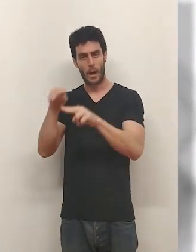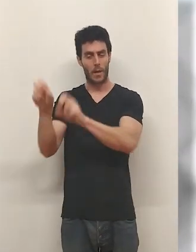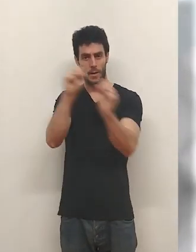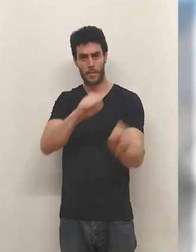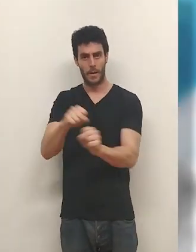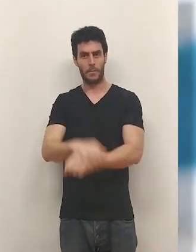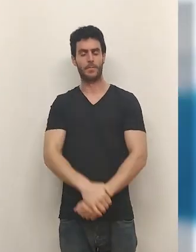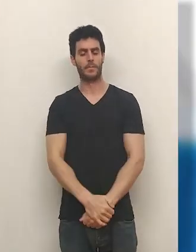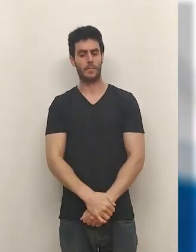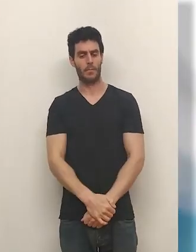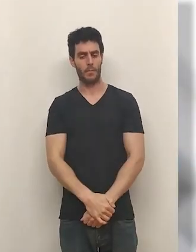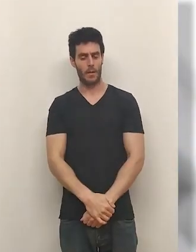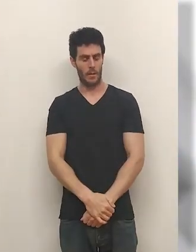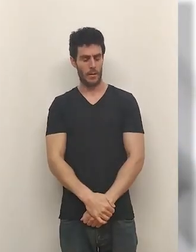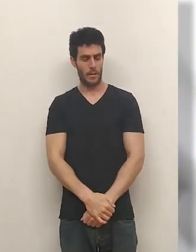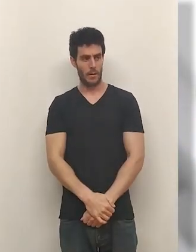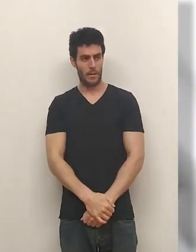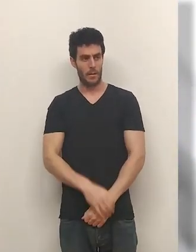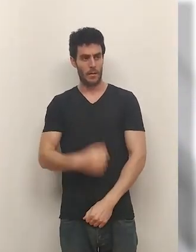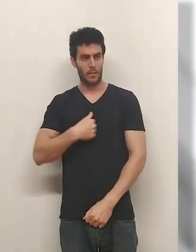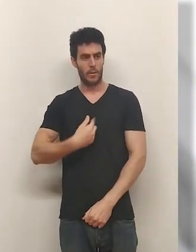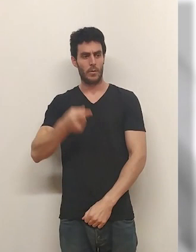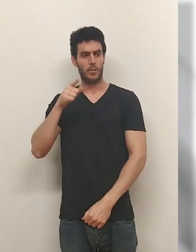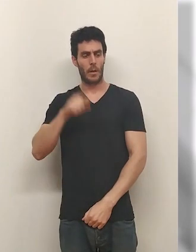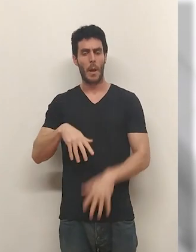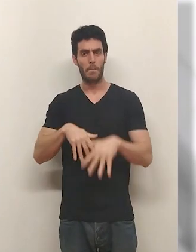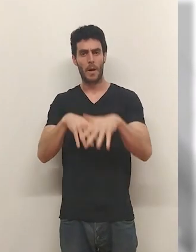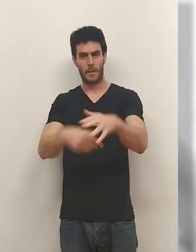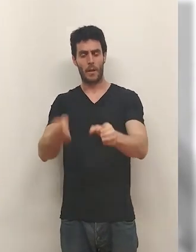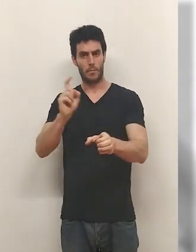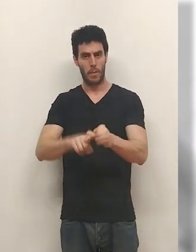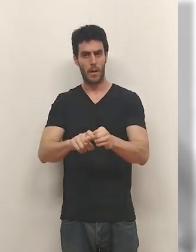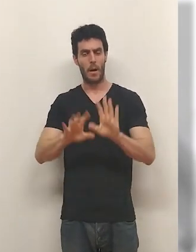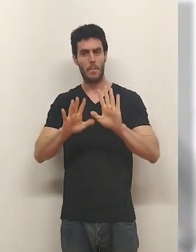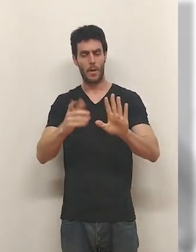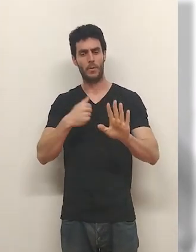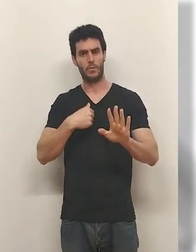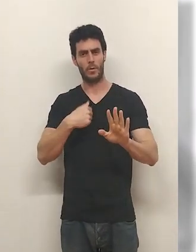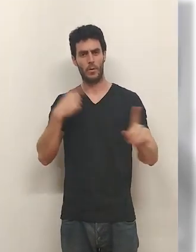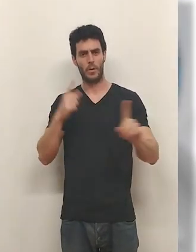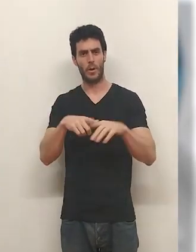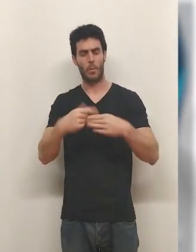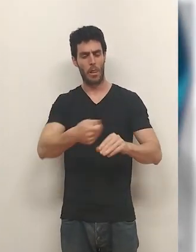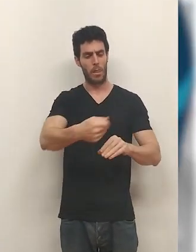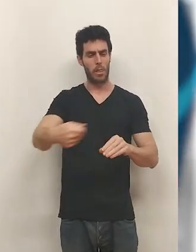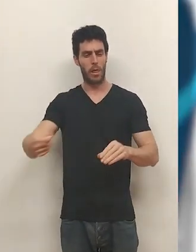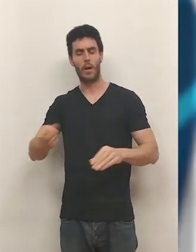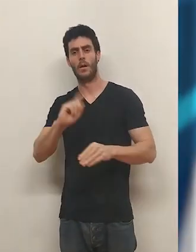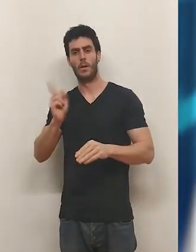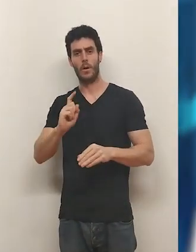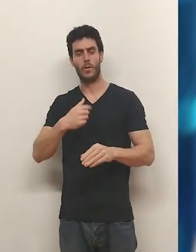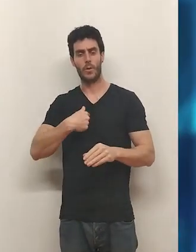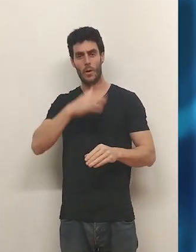protegen. Señor Íñiguez. Yo también estuve en esa manifestación, señor Alda, pero no me dediqué a repartir merchandising, sino a